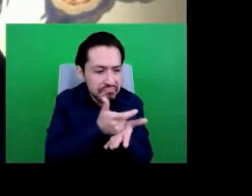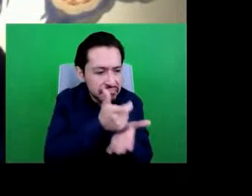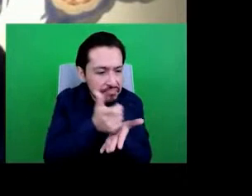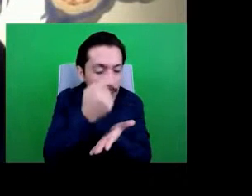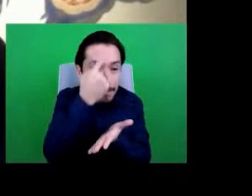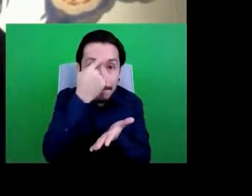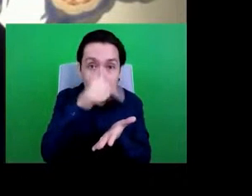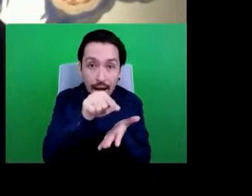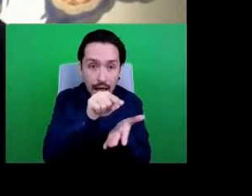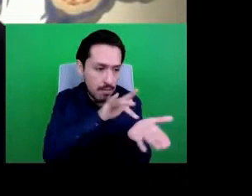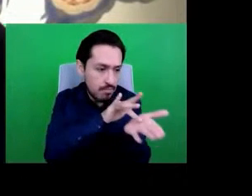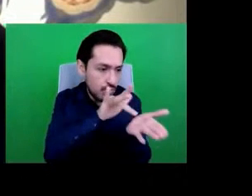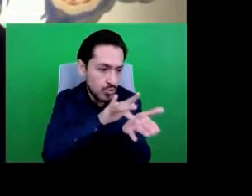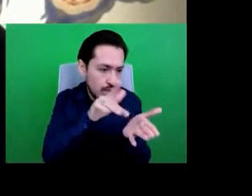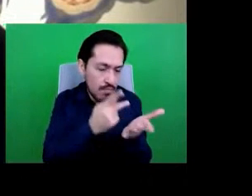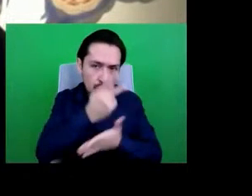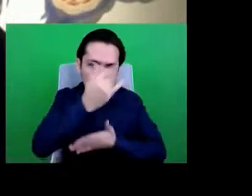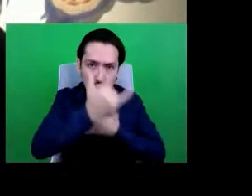también